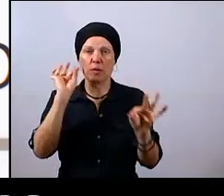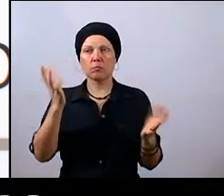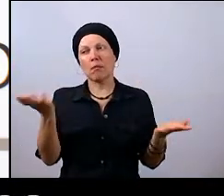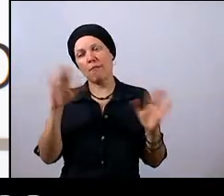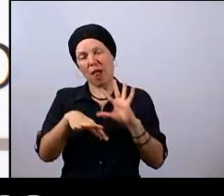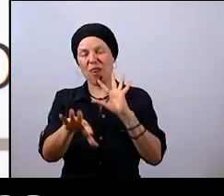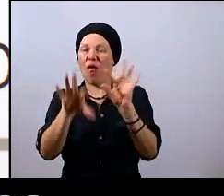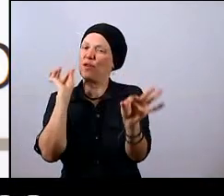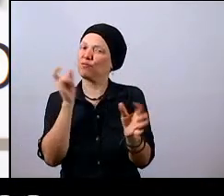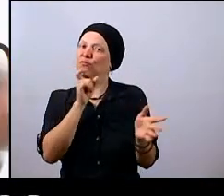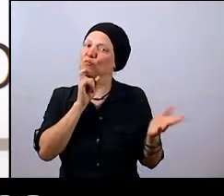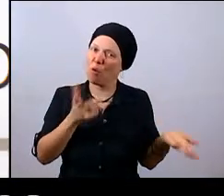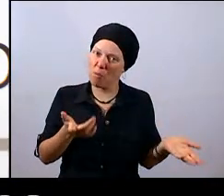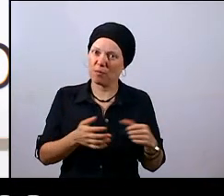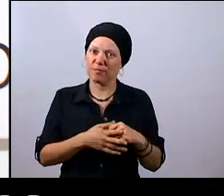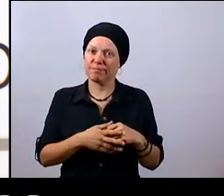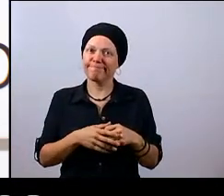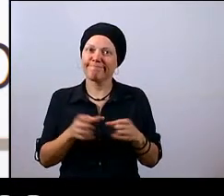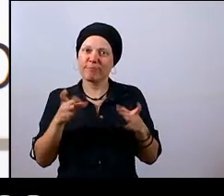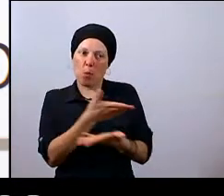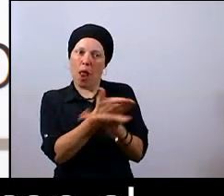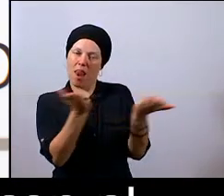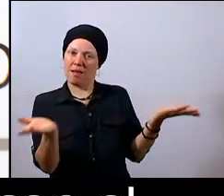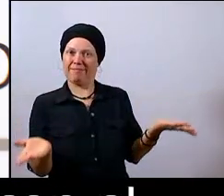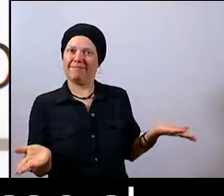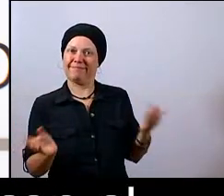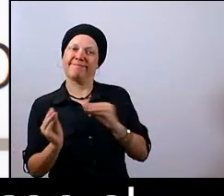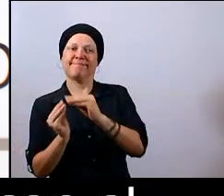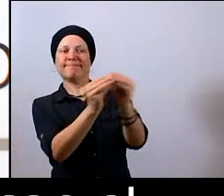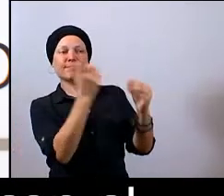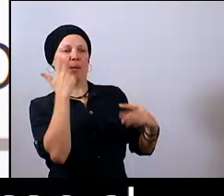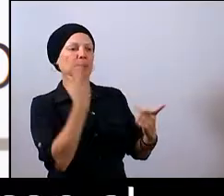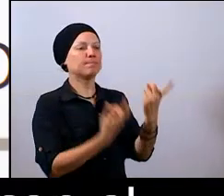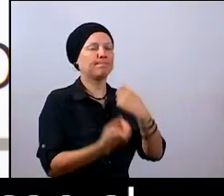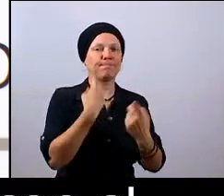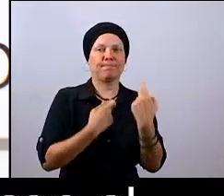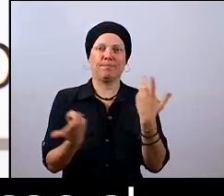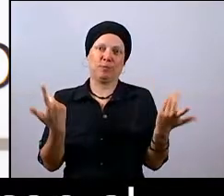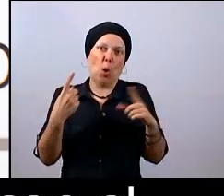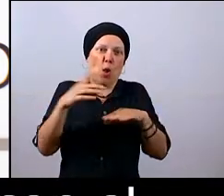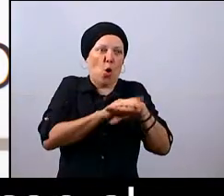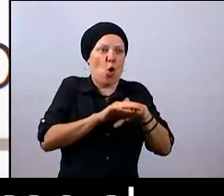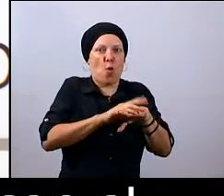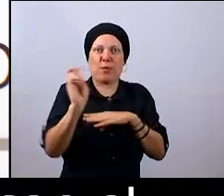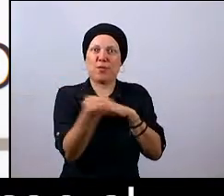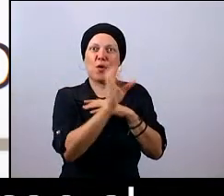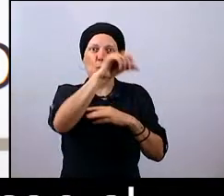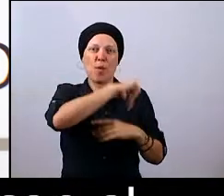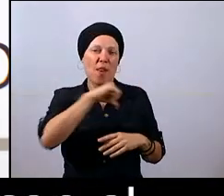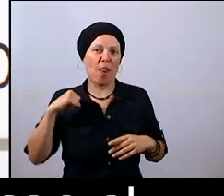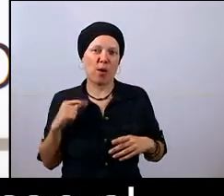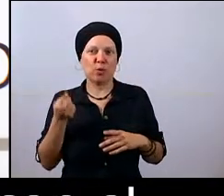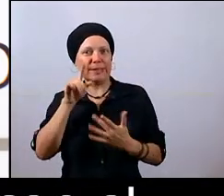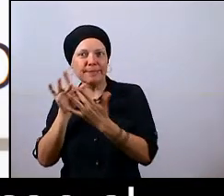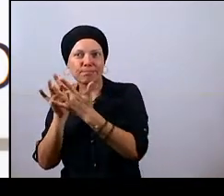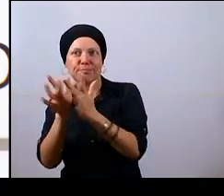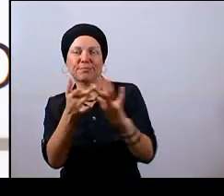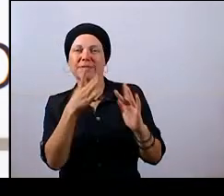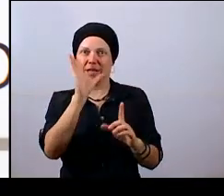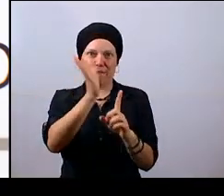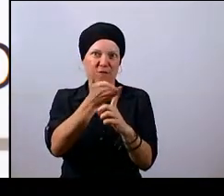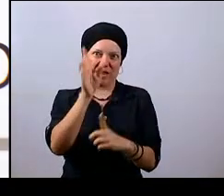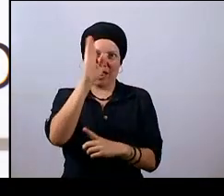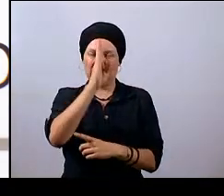tomar decisiones con el resto de instancias, con el resto de niveles de gobierno, con comunidades autónomas si les afectan a